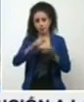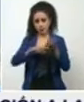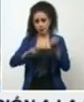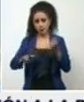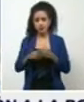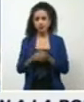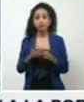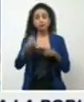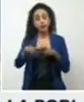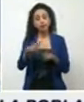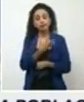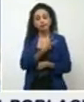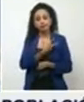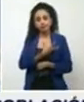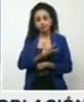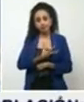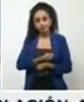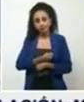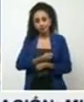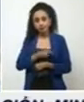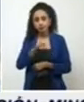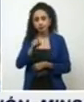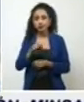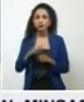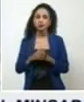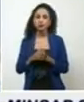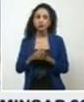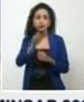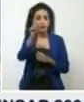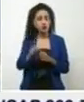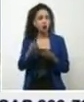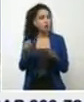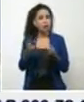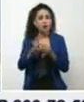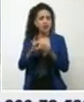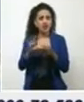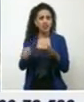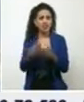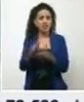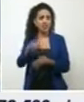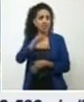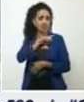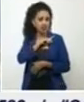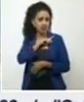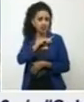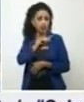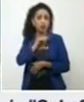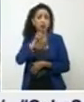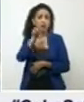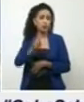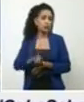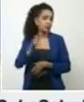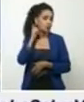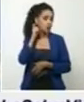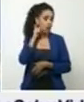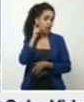lamentablemente sale del reporte de crítica que estaba en el día de ayer la paciente que